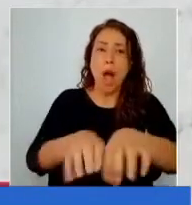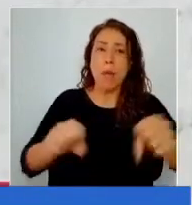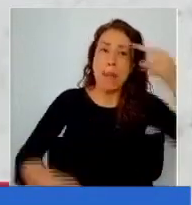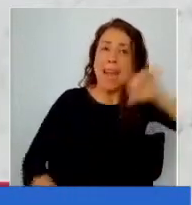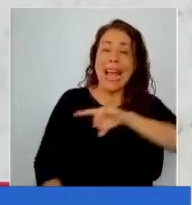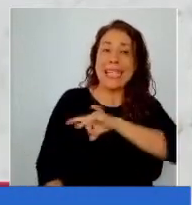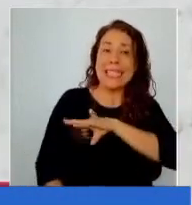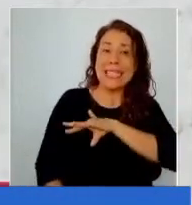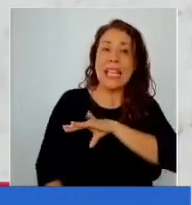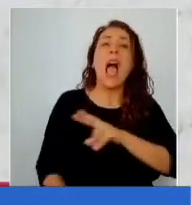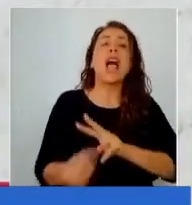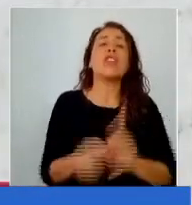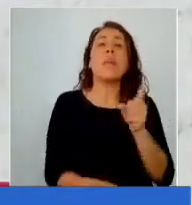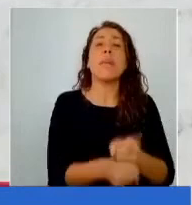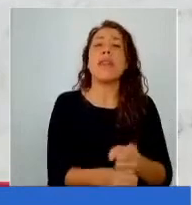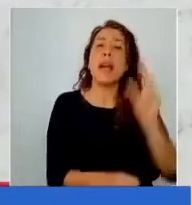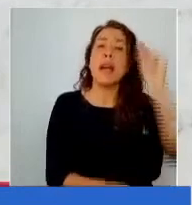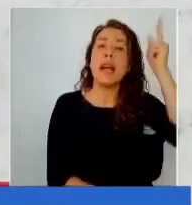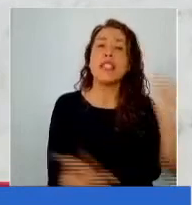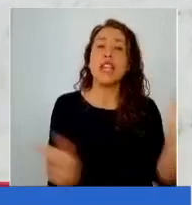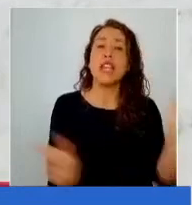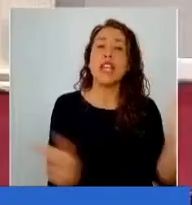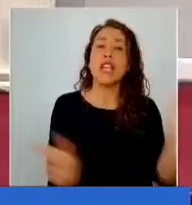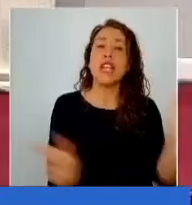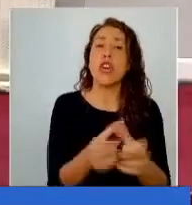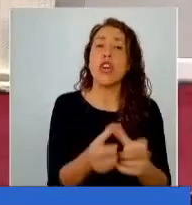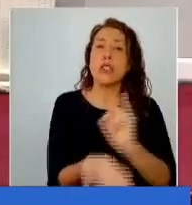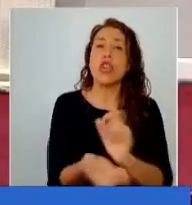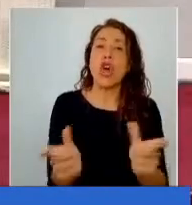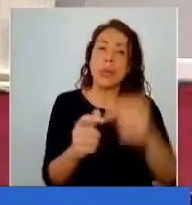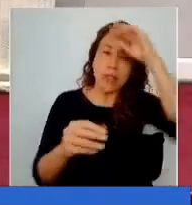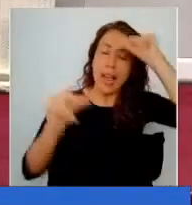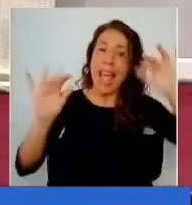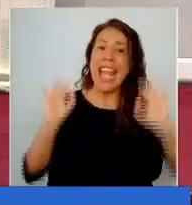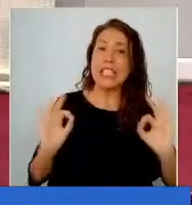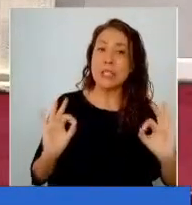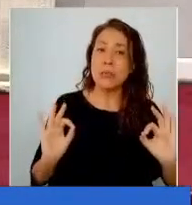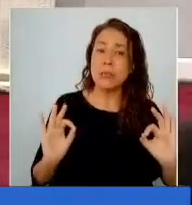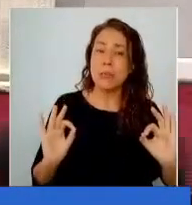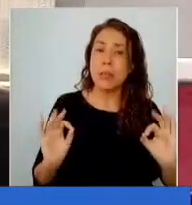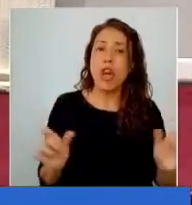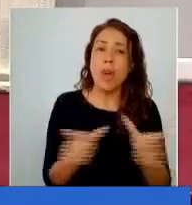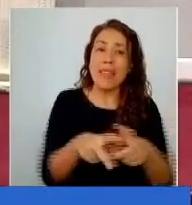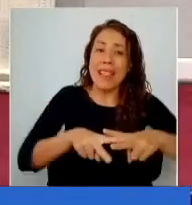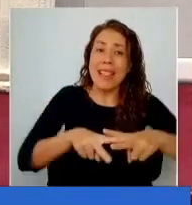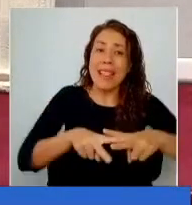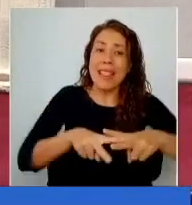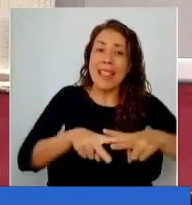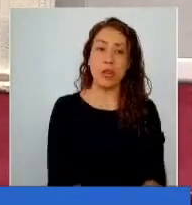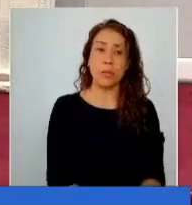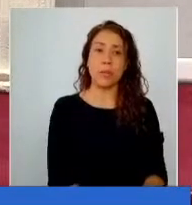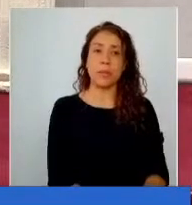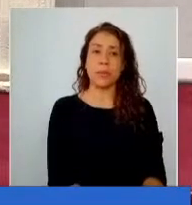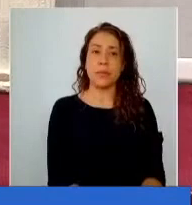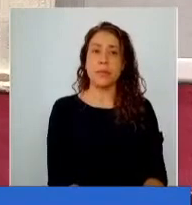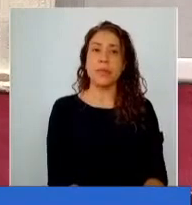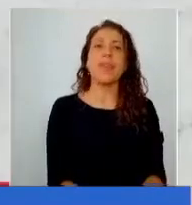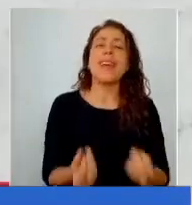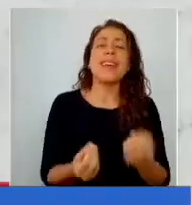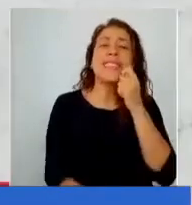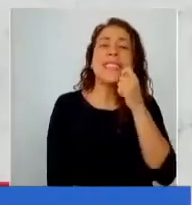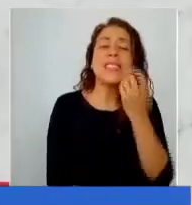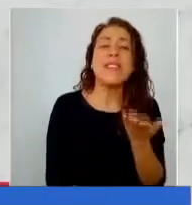creación del Consejo constitucional la comisión experta y el comité técnico de domicilio de qué se trató finalmente